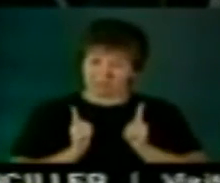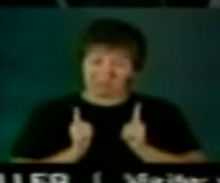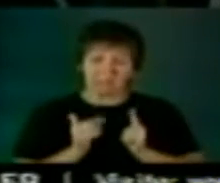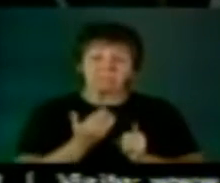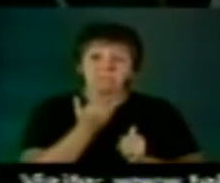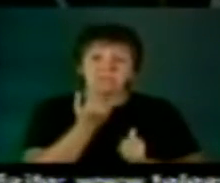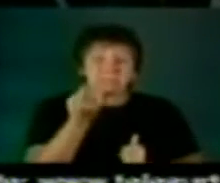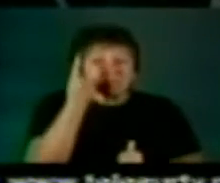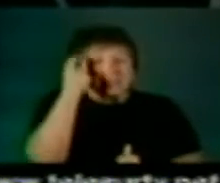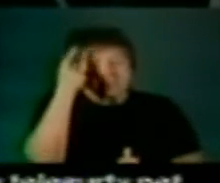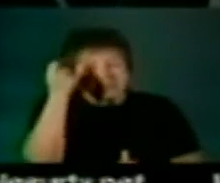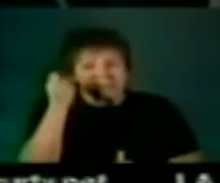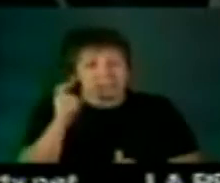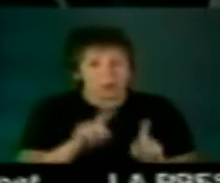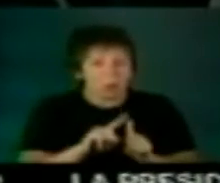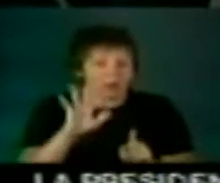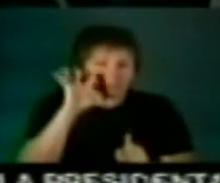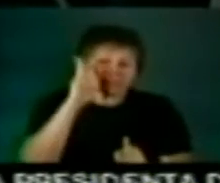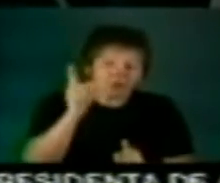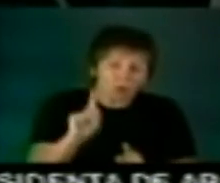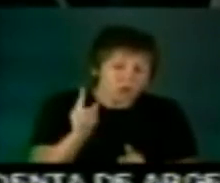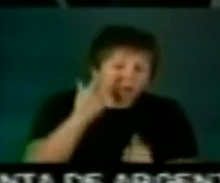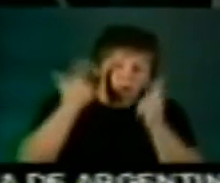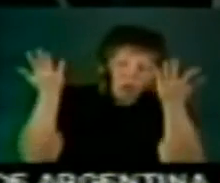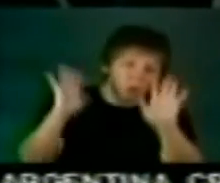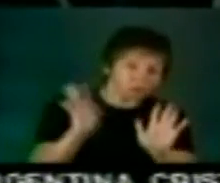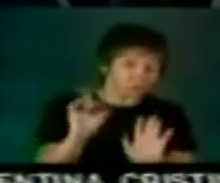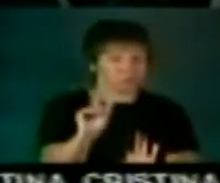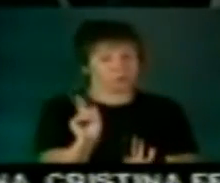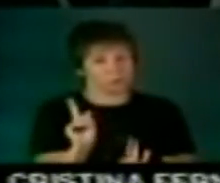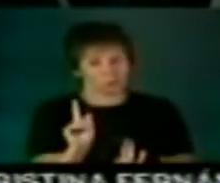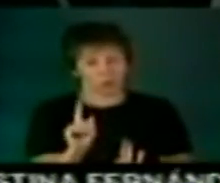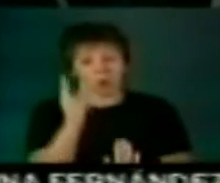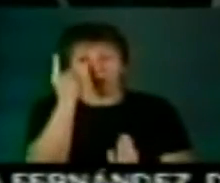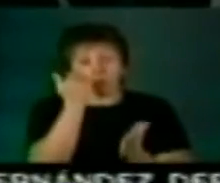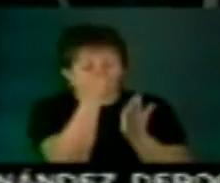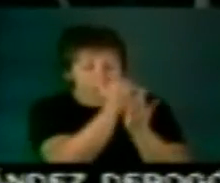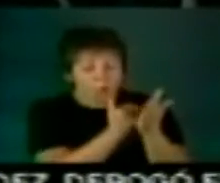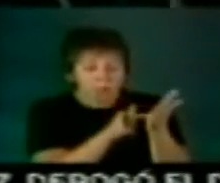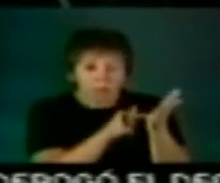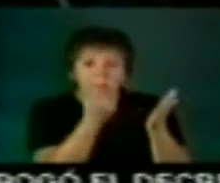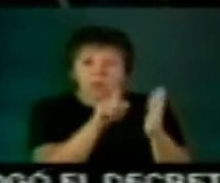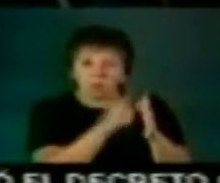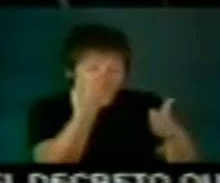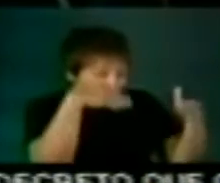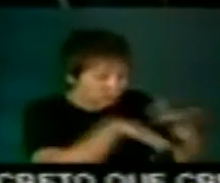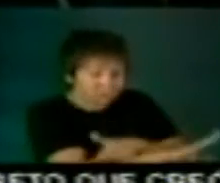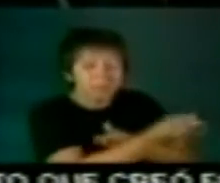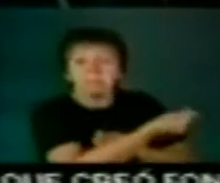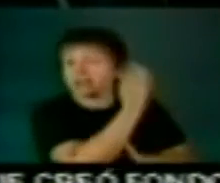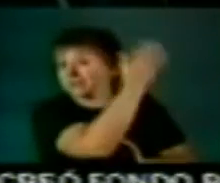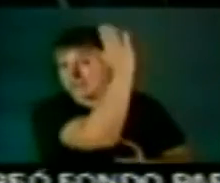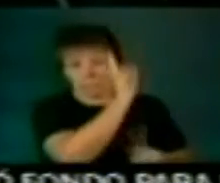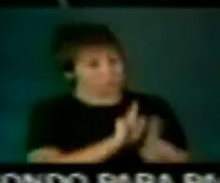Ninguna experiencia desconocerse, ninguna fórmula archivarse para siempre.